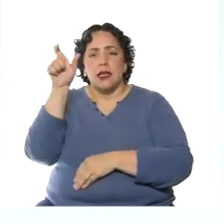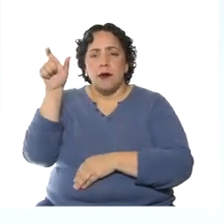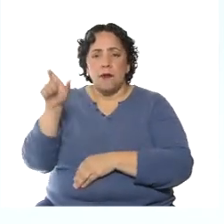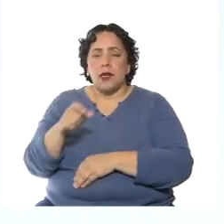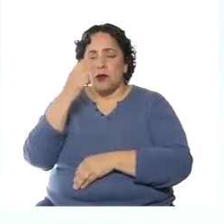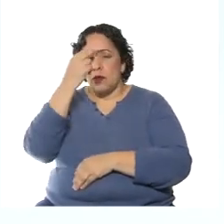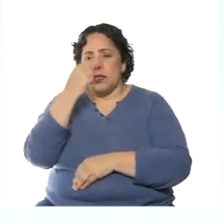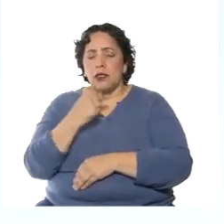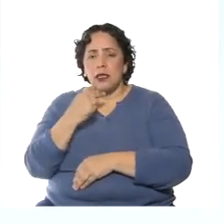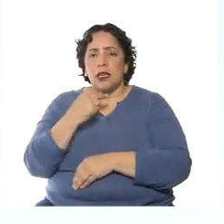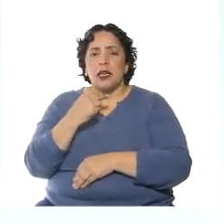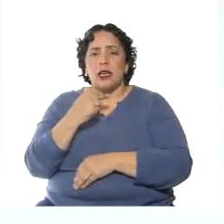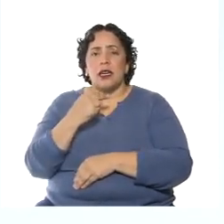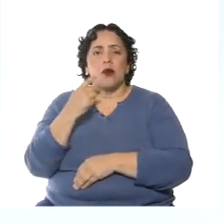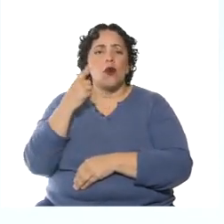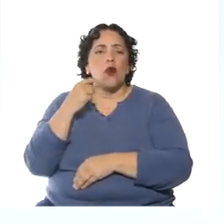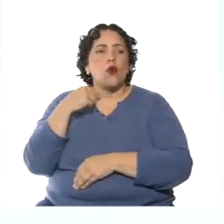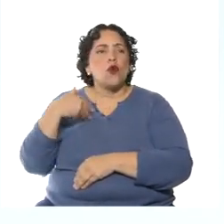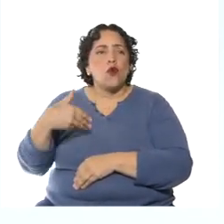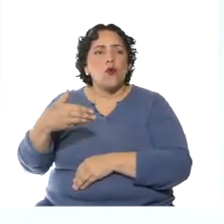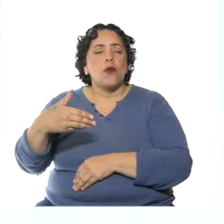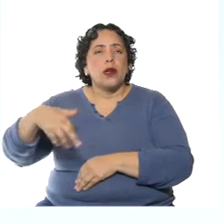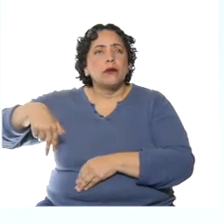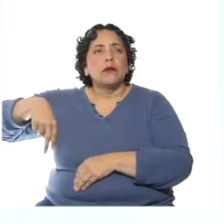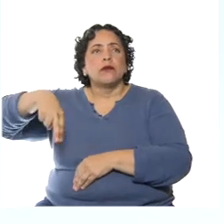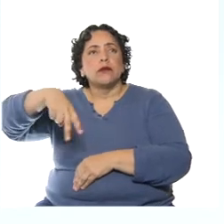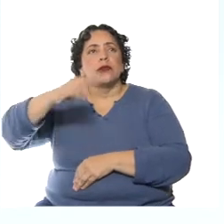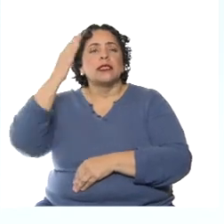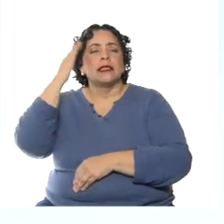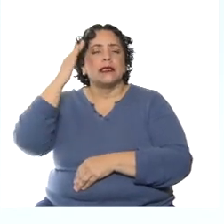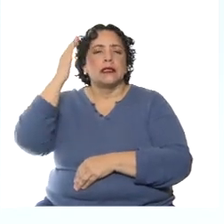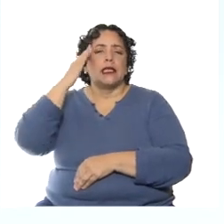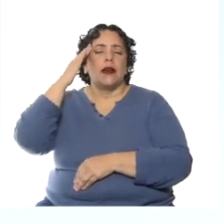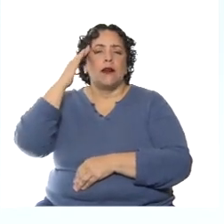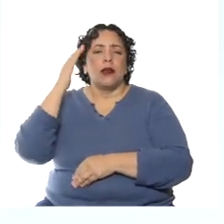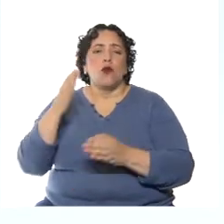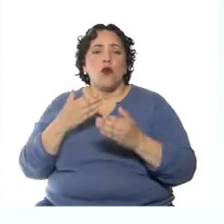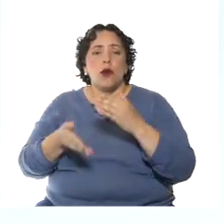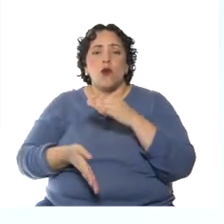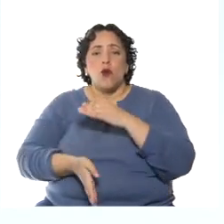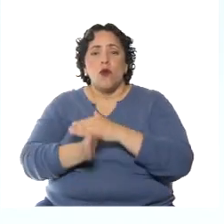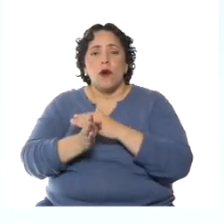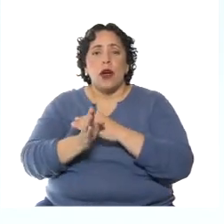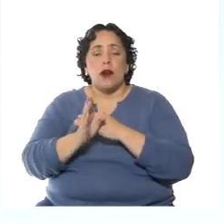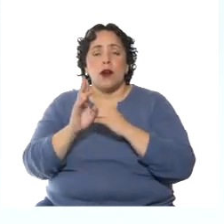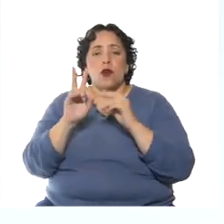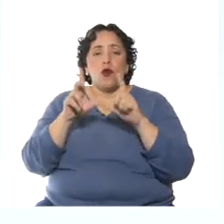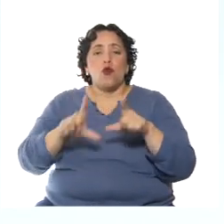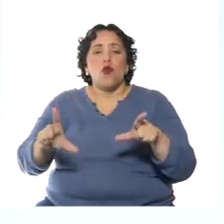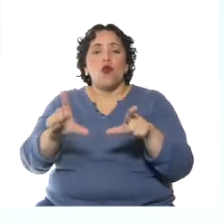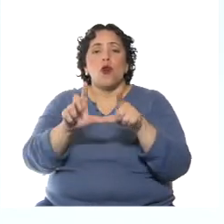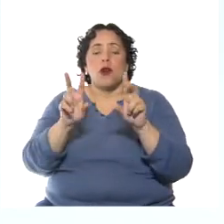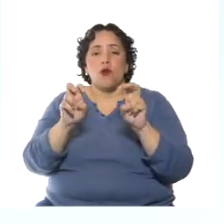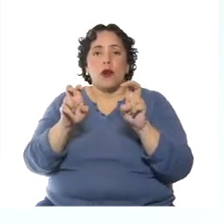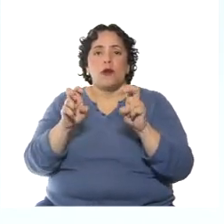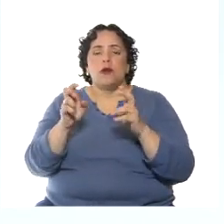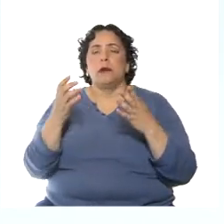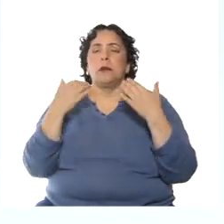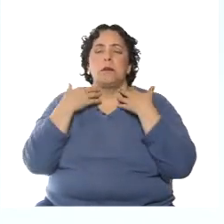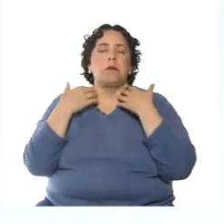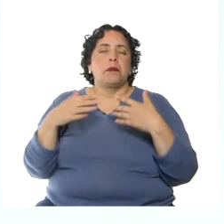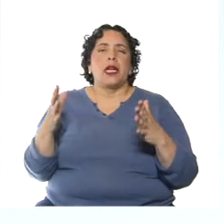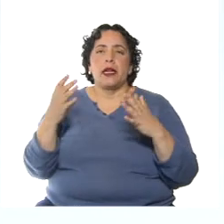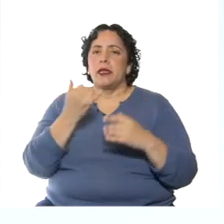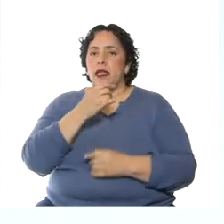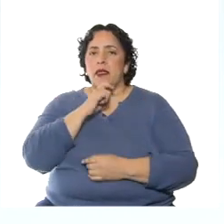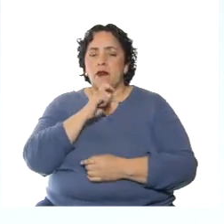persona con discapacidad visual que está acostumbrado a pasar por allí. Cuando la persona va a un lugar que no conoce, es posible que se desoriente. Y